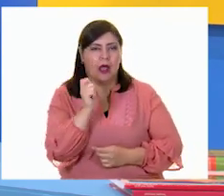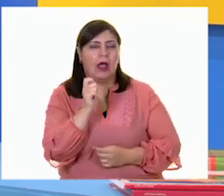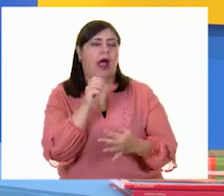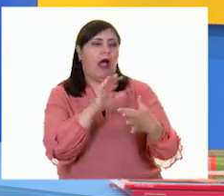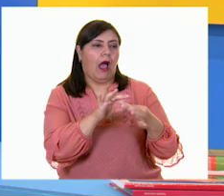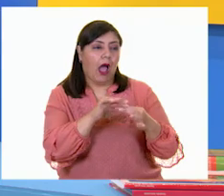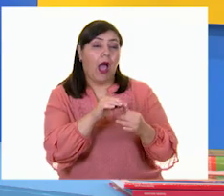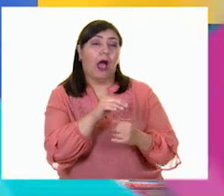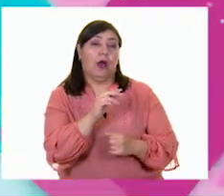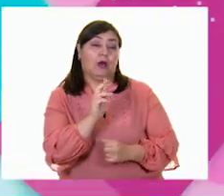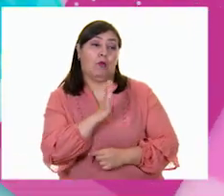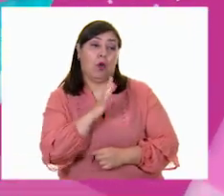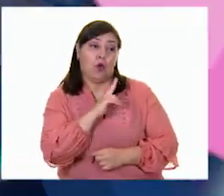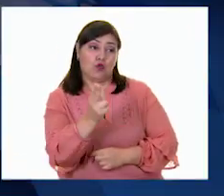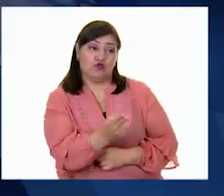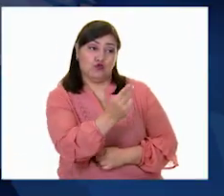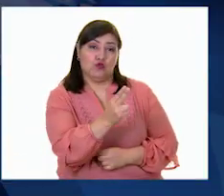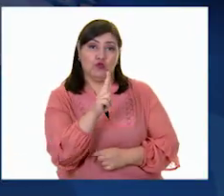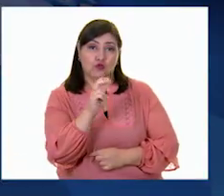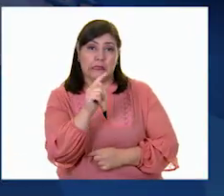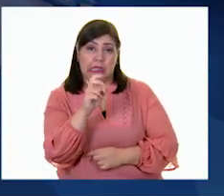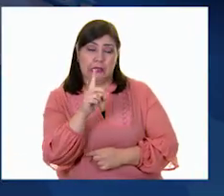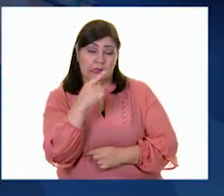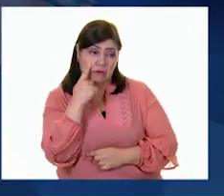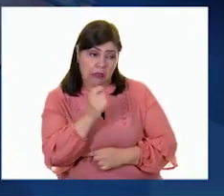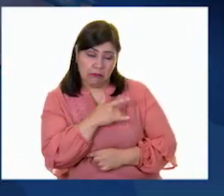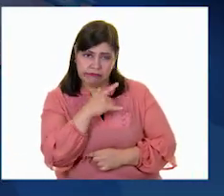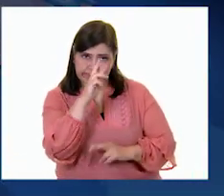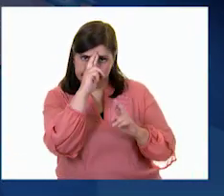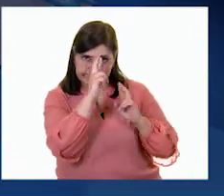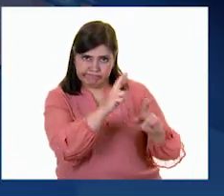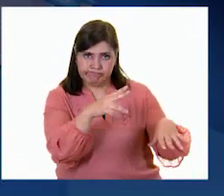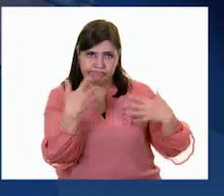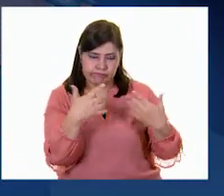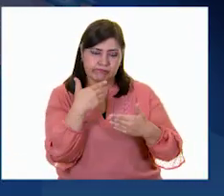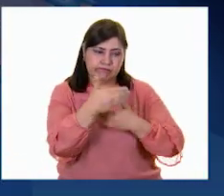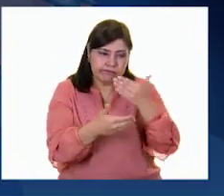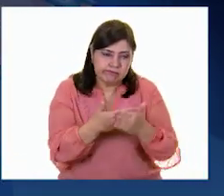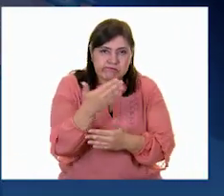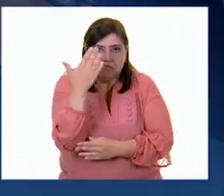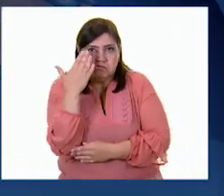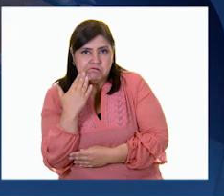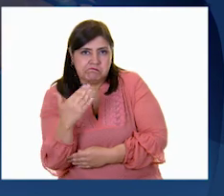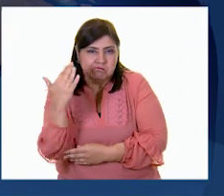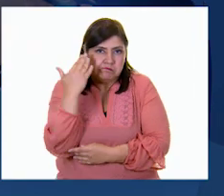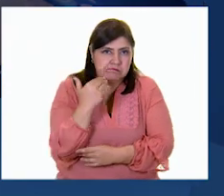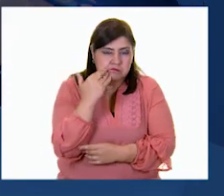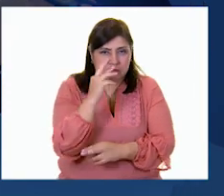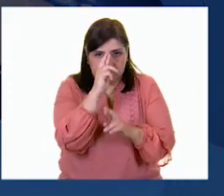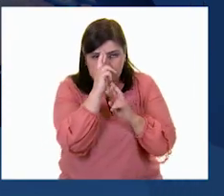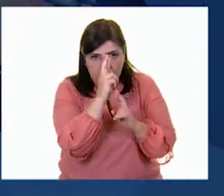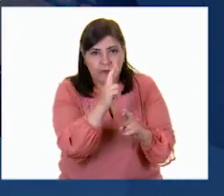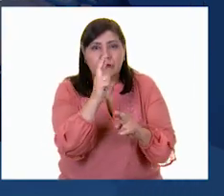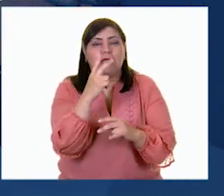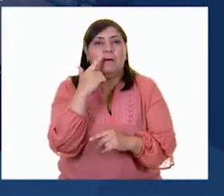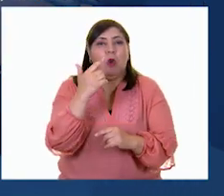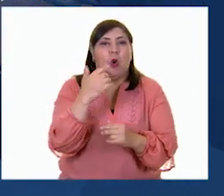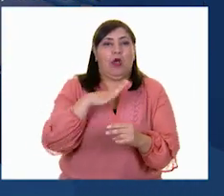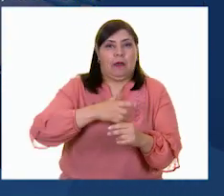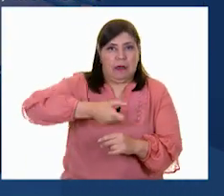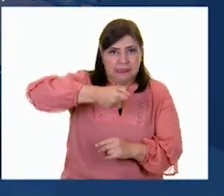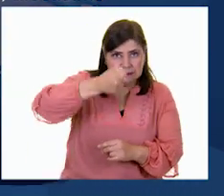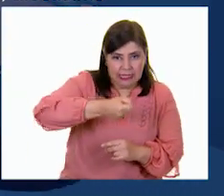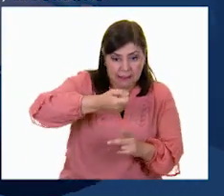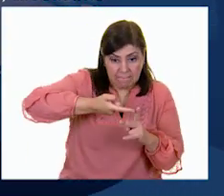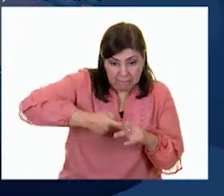lo cual implicaba respeto. Asimismo, usaba diversas fórmulas de cortesía, sobre todo en el saludo y en la despedida,